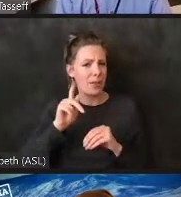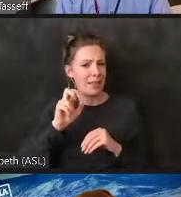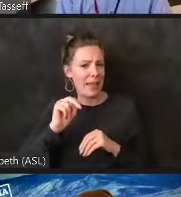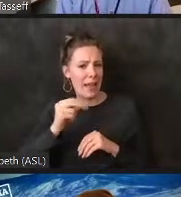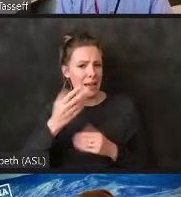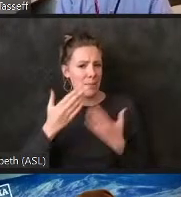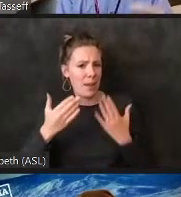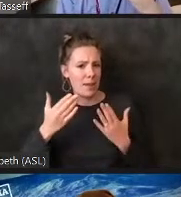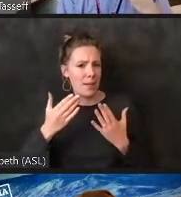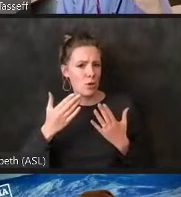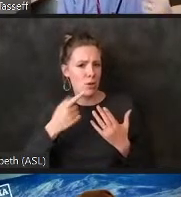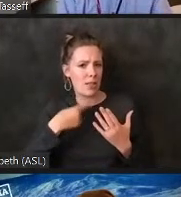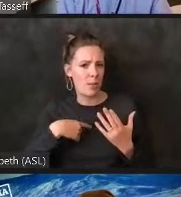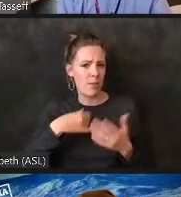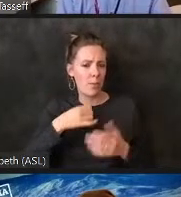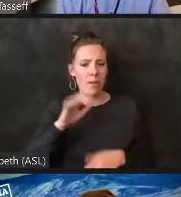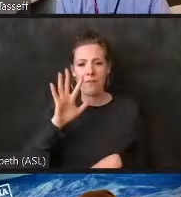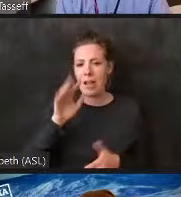If I got it right, I think it's